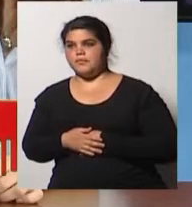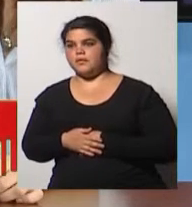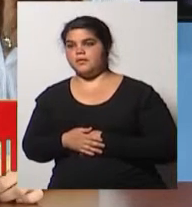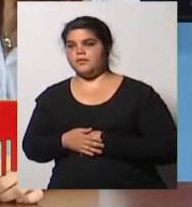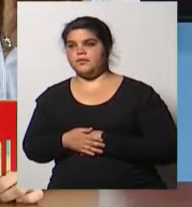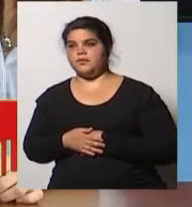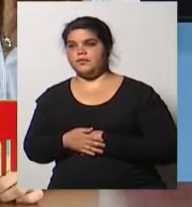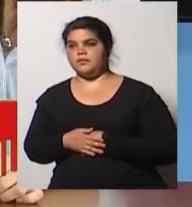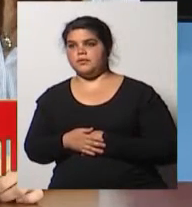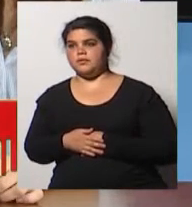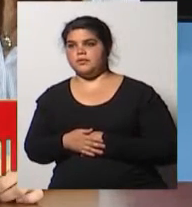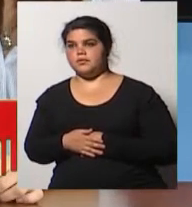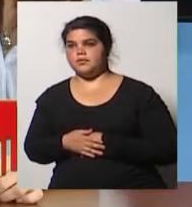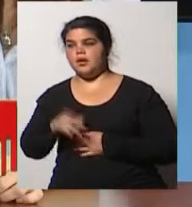falta